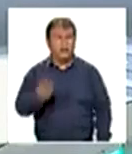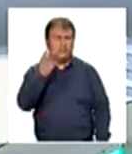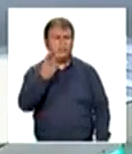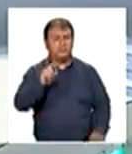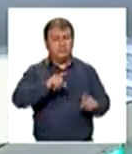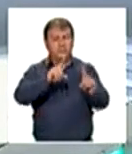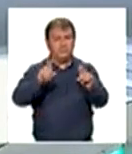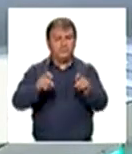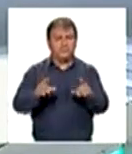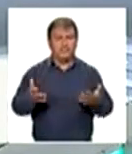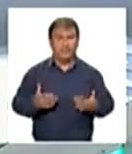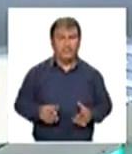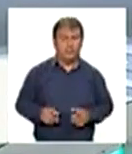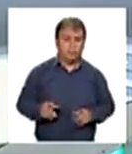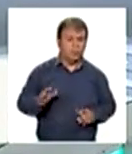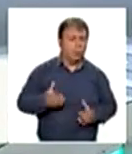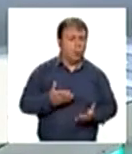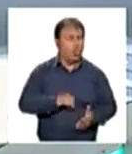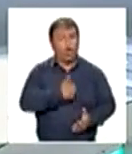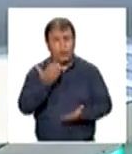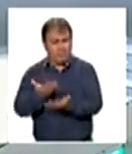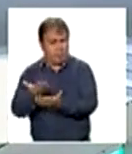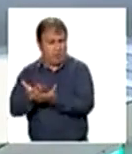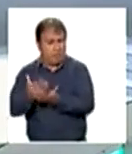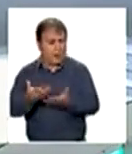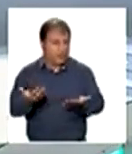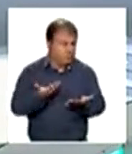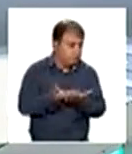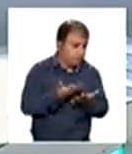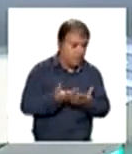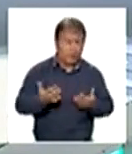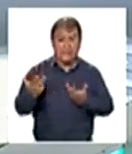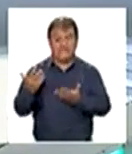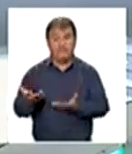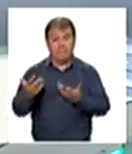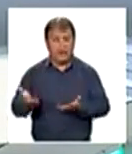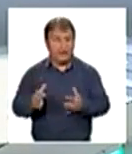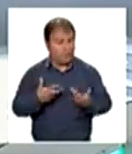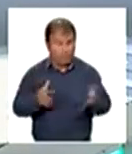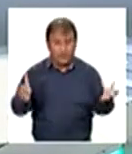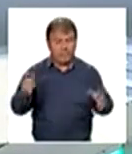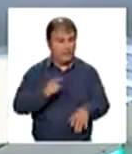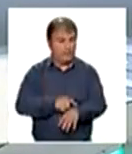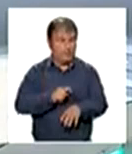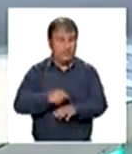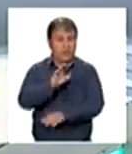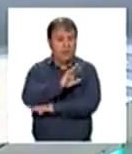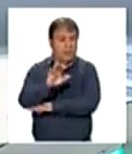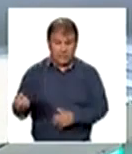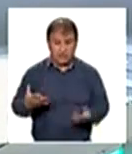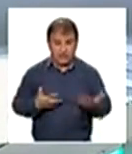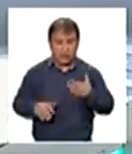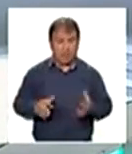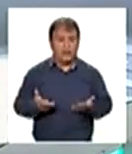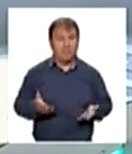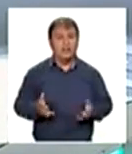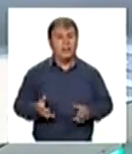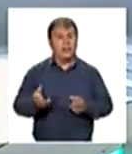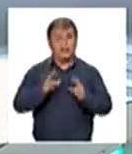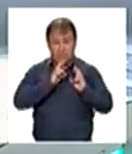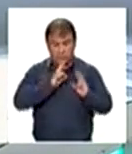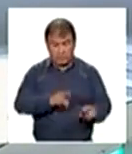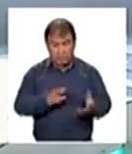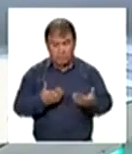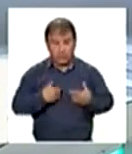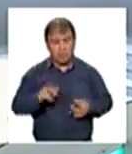preguntas, Gerson. Una sobre esta contraprueba que tú estás diciendo, es decir, tendríamos que esperar que en cualquier momento esta tarde, según nos han cómo se daría el resultado,